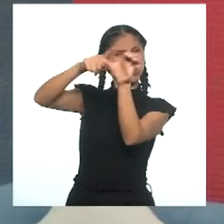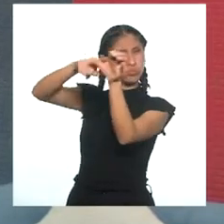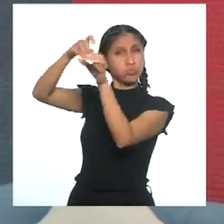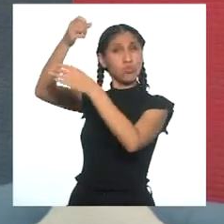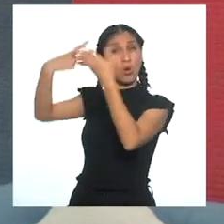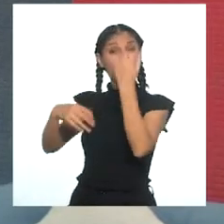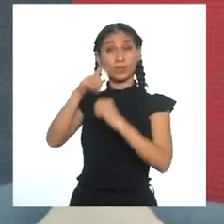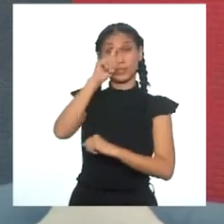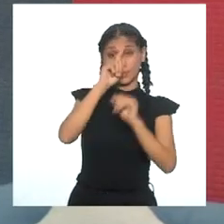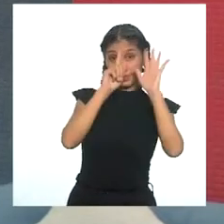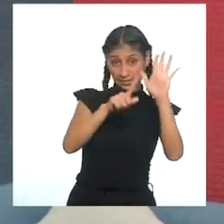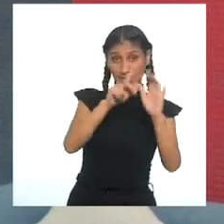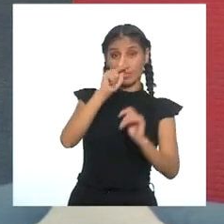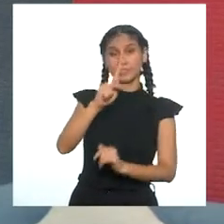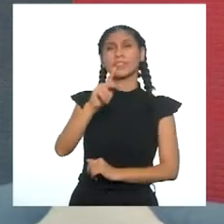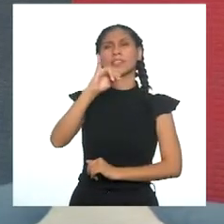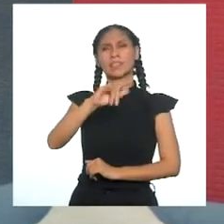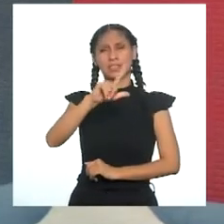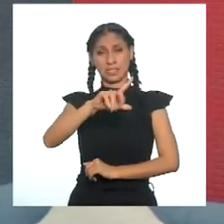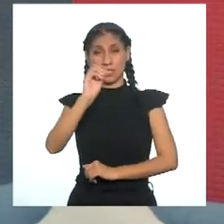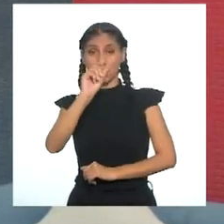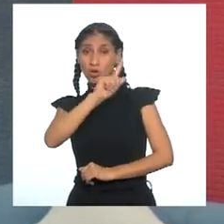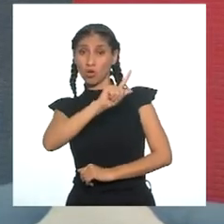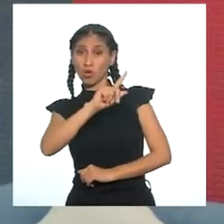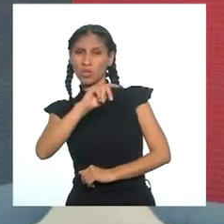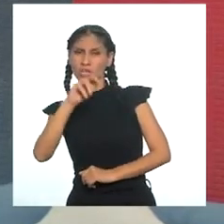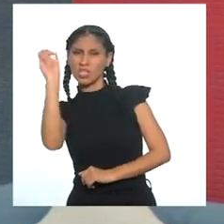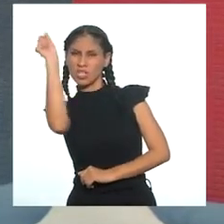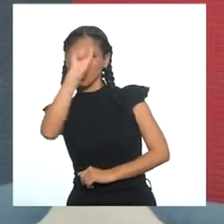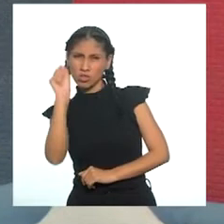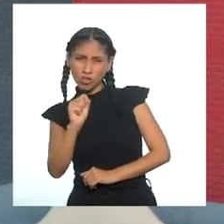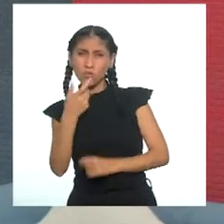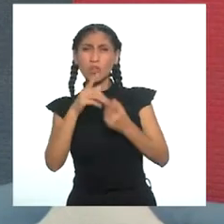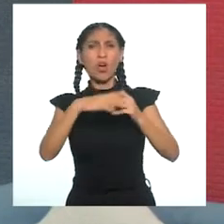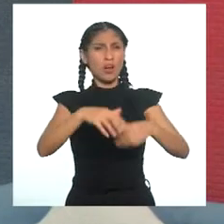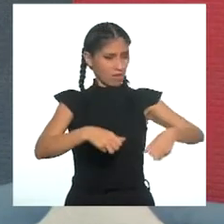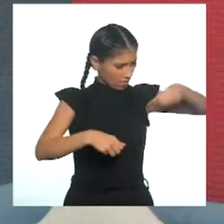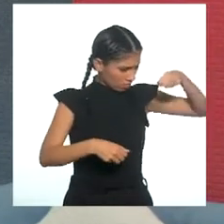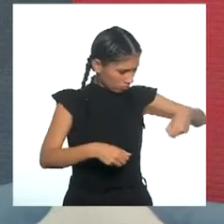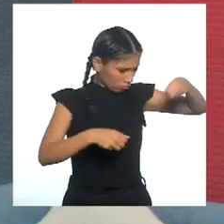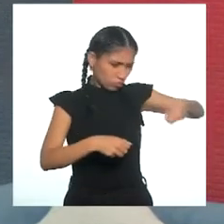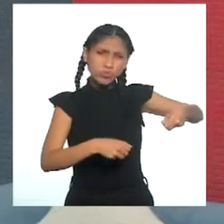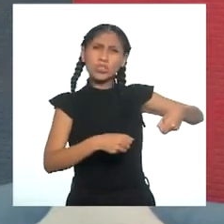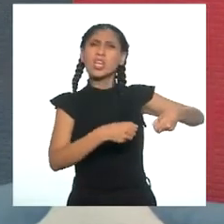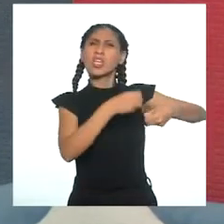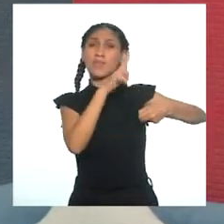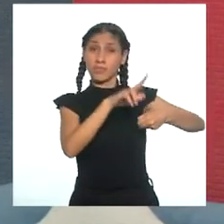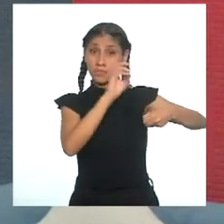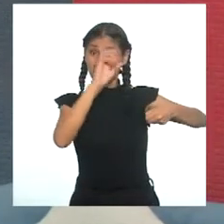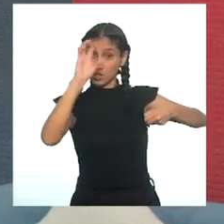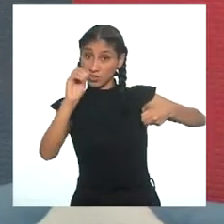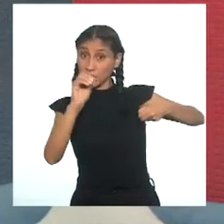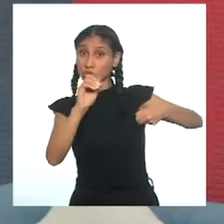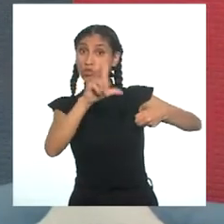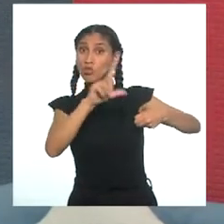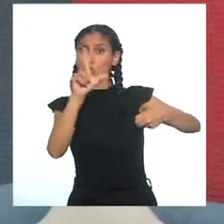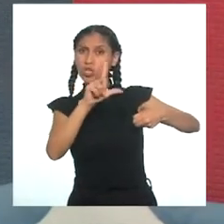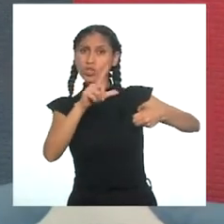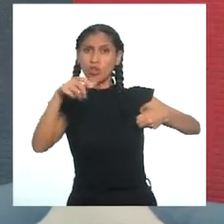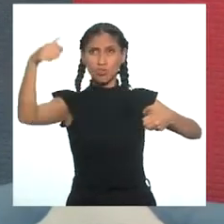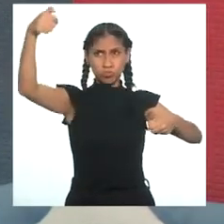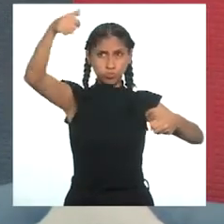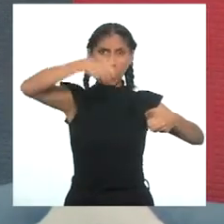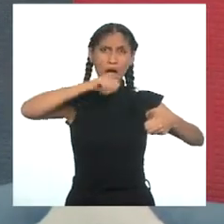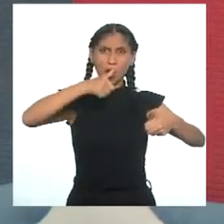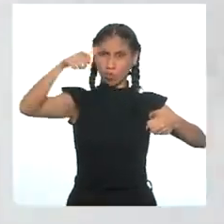de agua y queremos saber cuántos cilindros de 300 litros podemos llenar. Eso significa que tenemos que convertir los